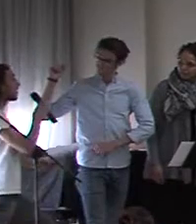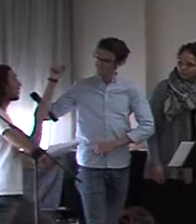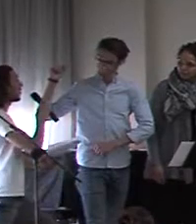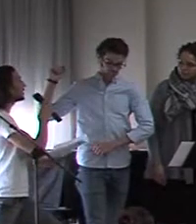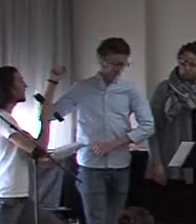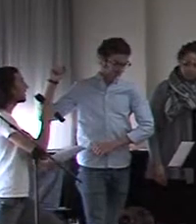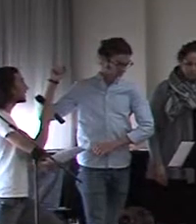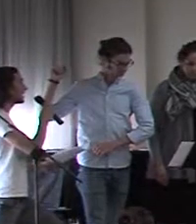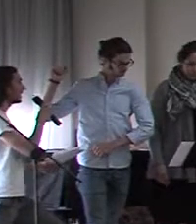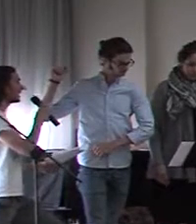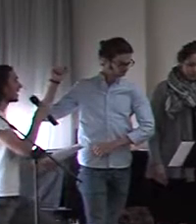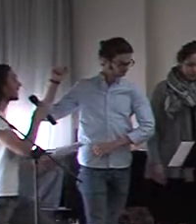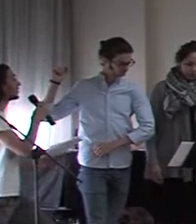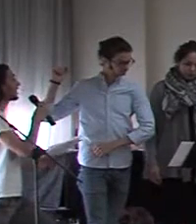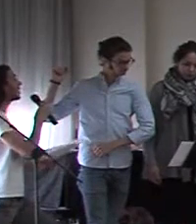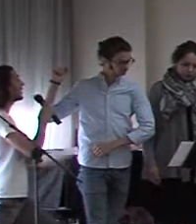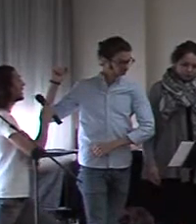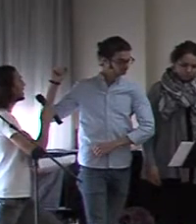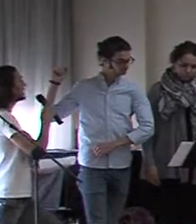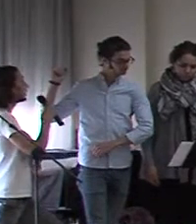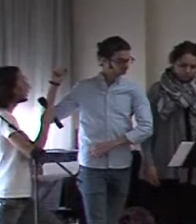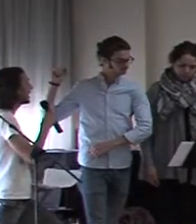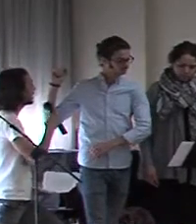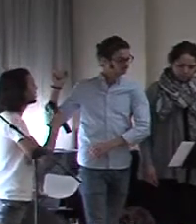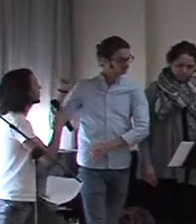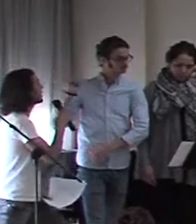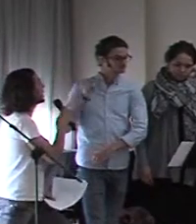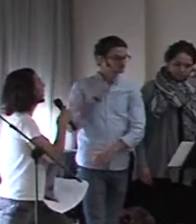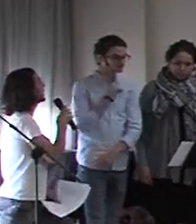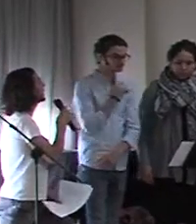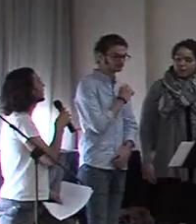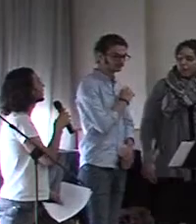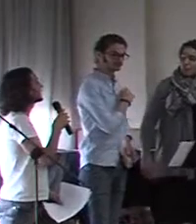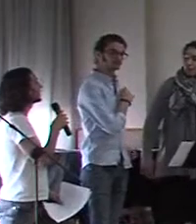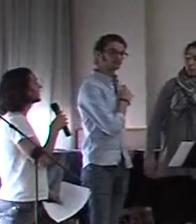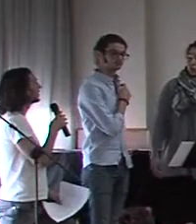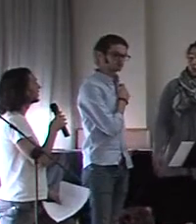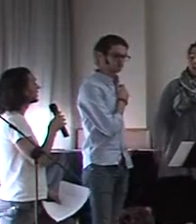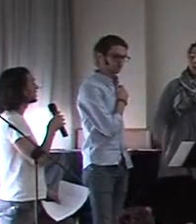Tu caduceo el tridente será con que yo felices piélagos de luz navegue.